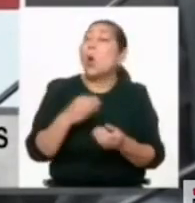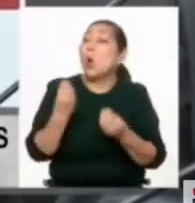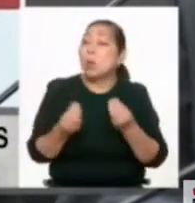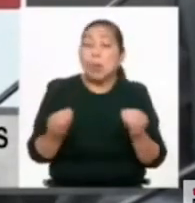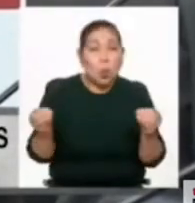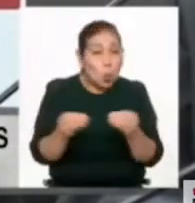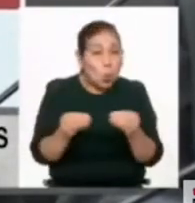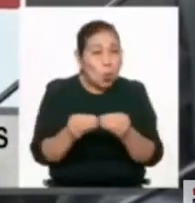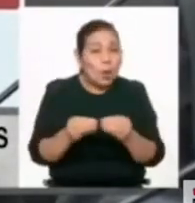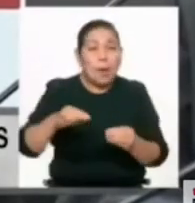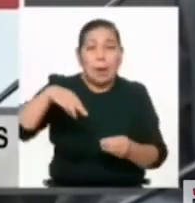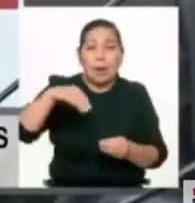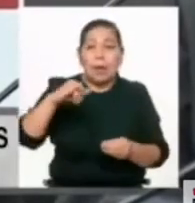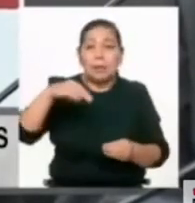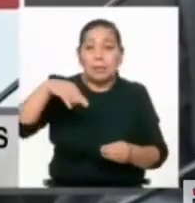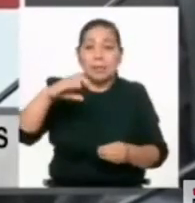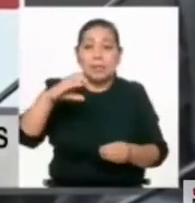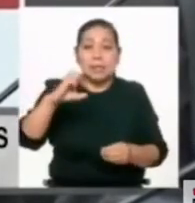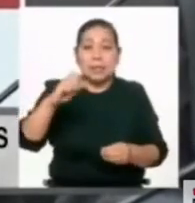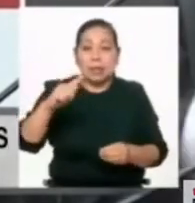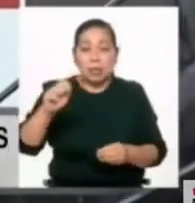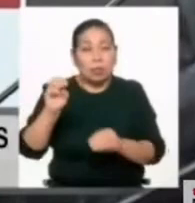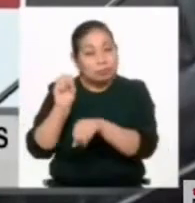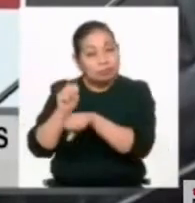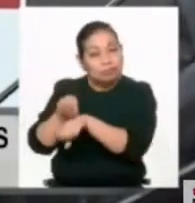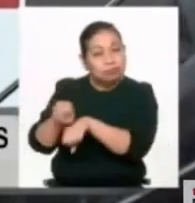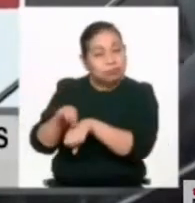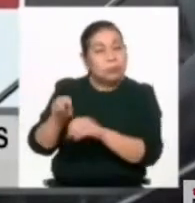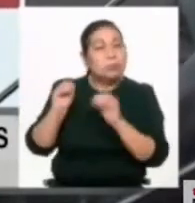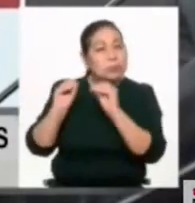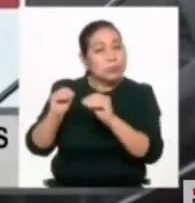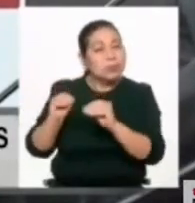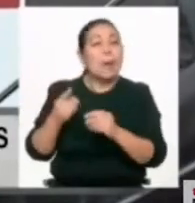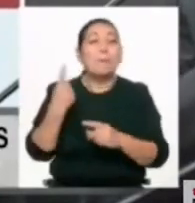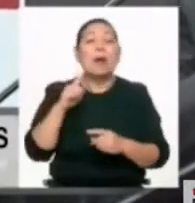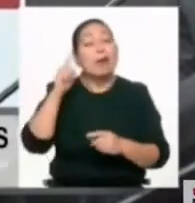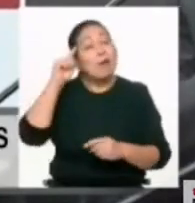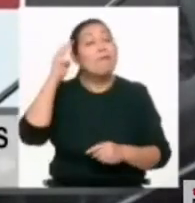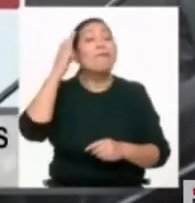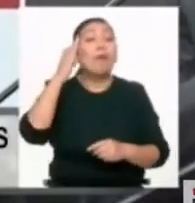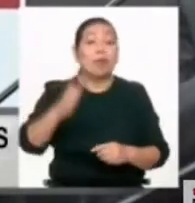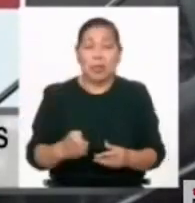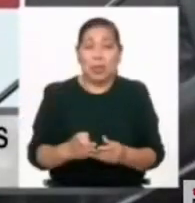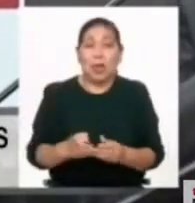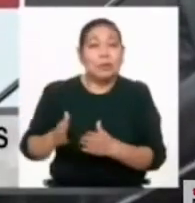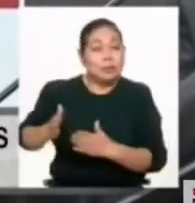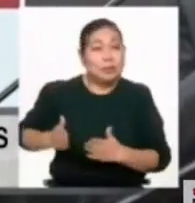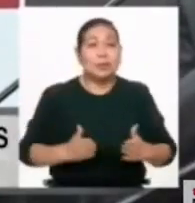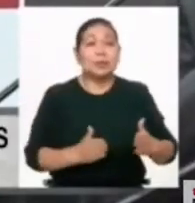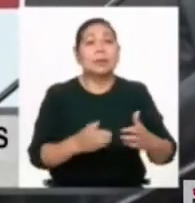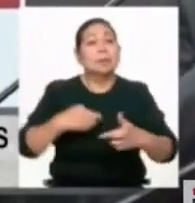adicionalmente, en conjunto con MINCETUR, un programa de capacitación y asistencia técnica, lógicamente a futuro, en la